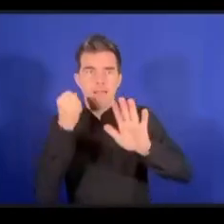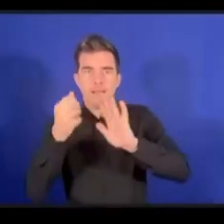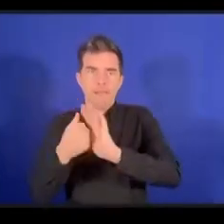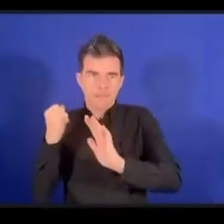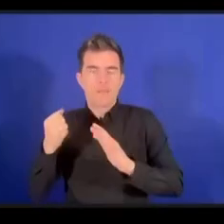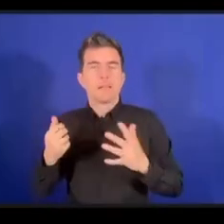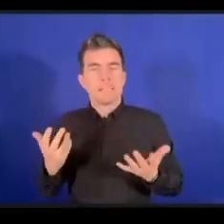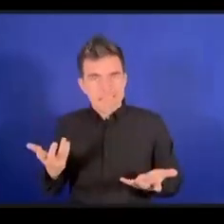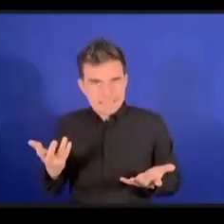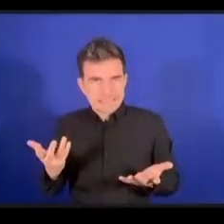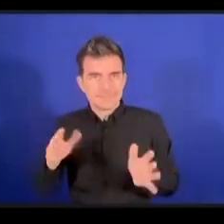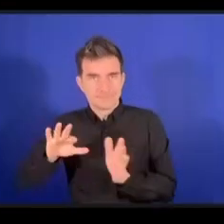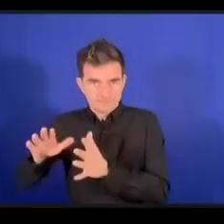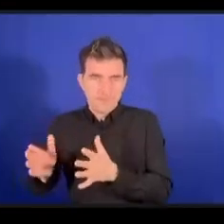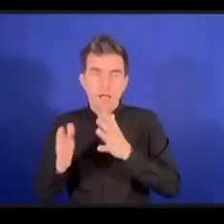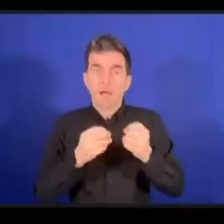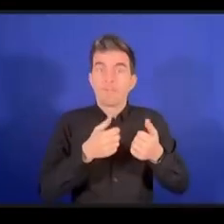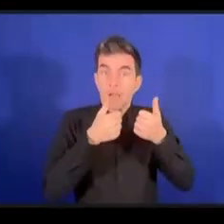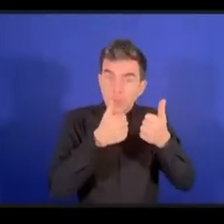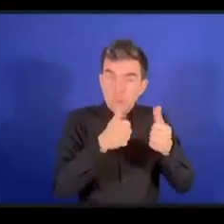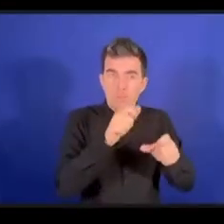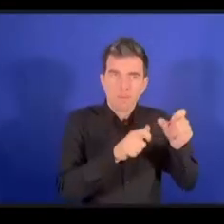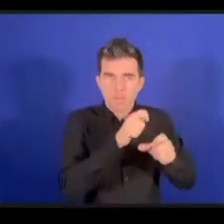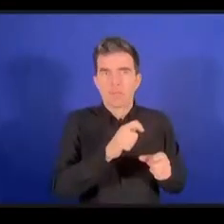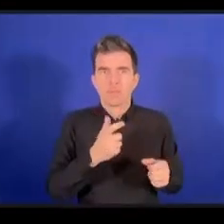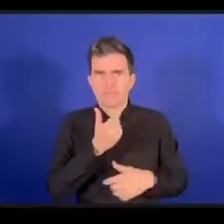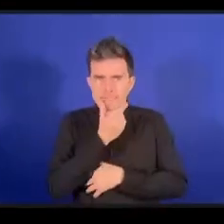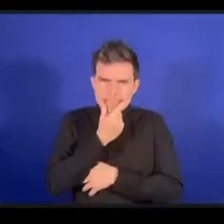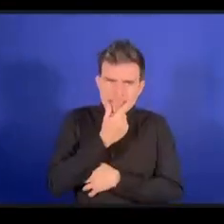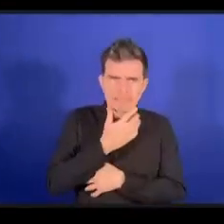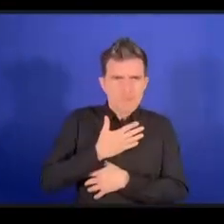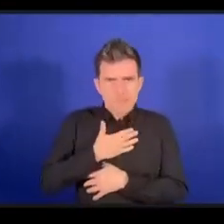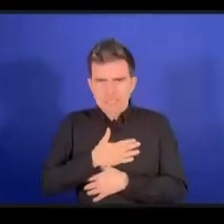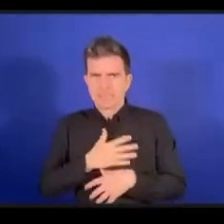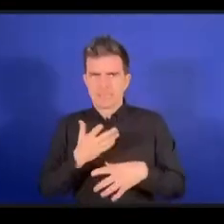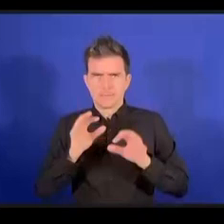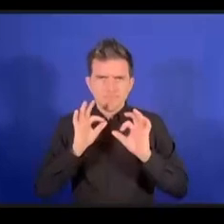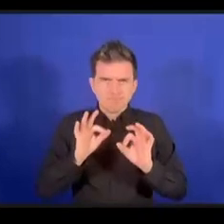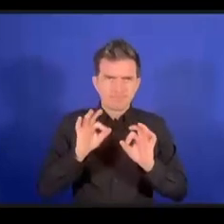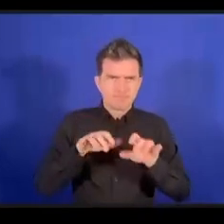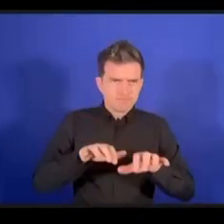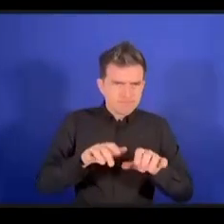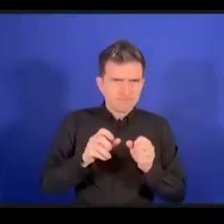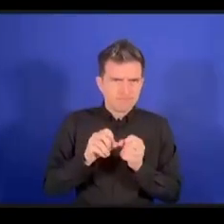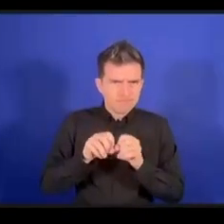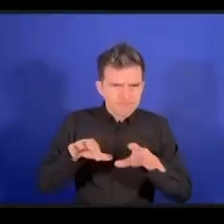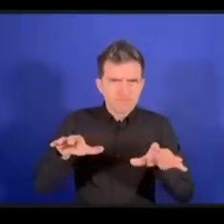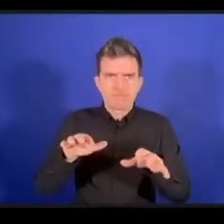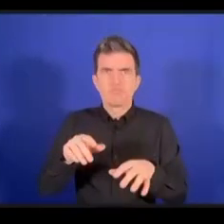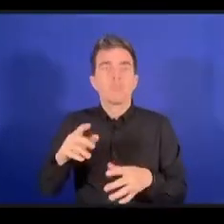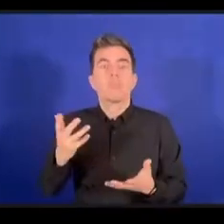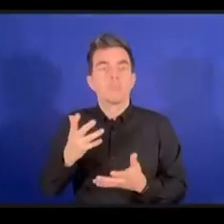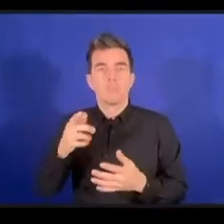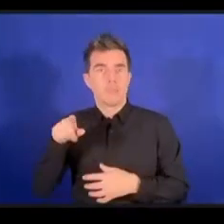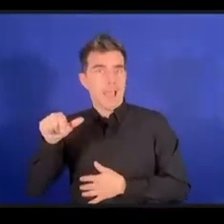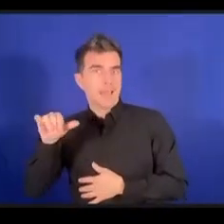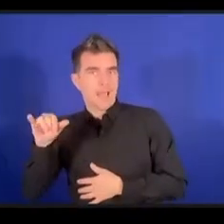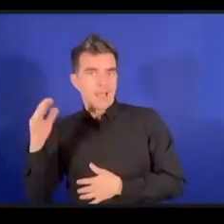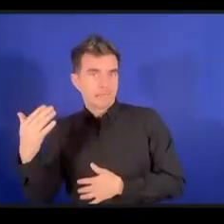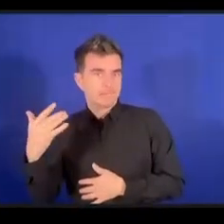verdad un desafío para Aquellos que queremos mantener la seguridad del internet hay gente que utiliza la Inteligencia artificial para